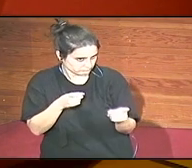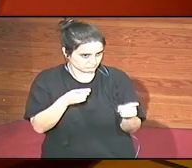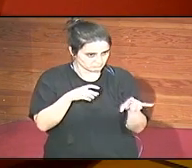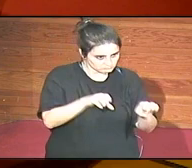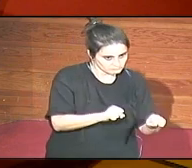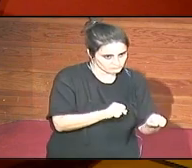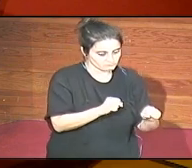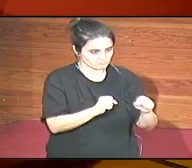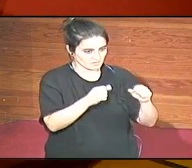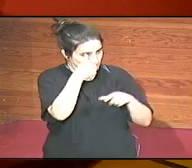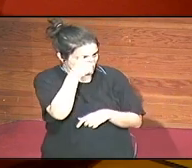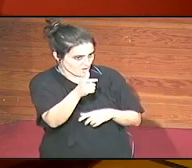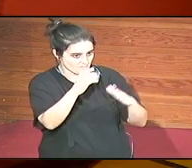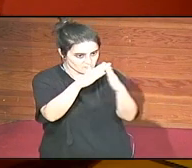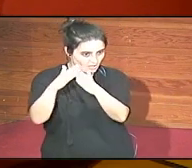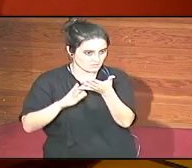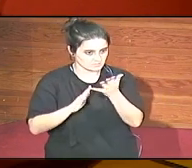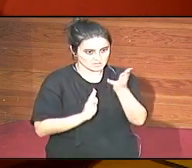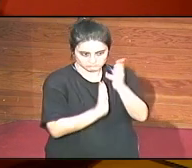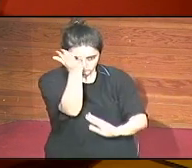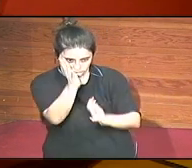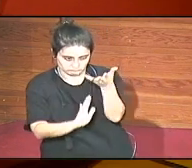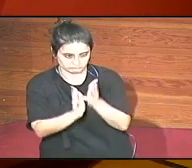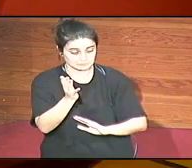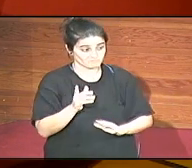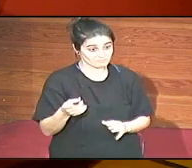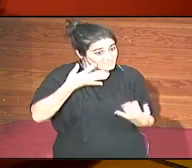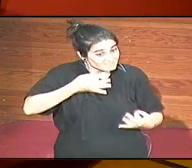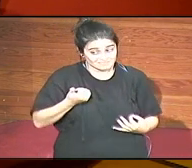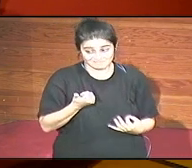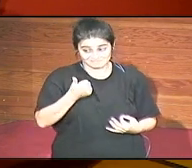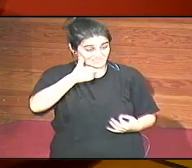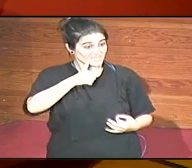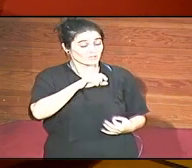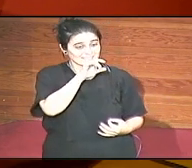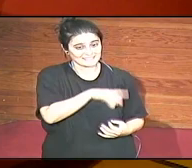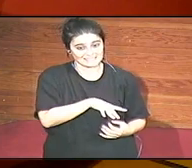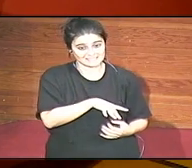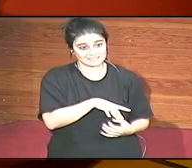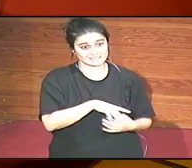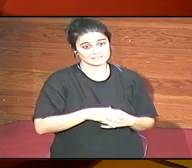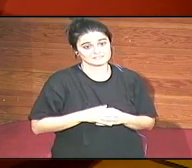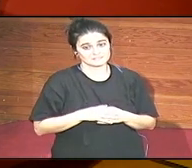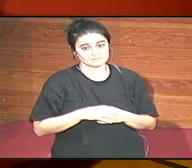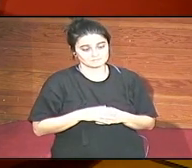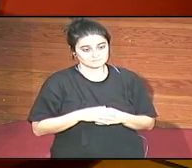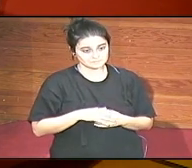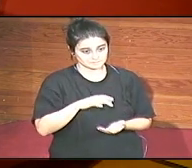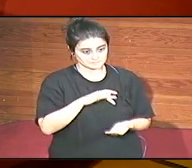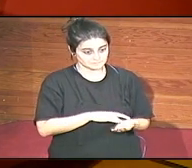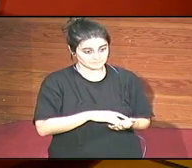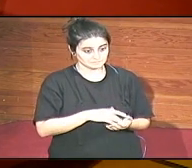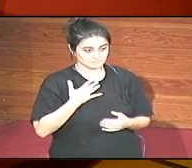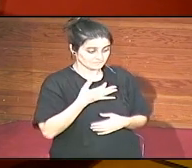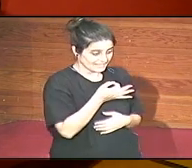aldeas y esto este chico lo que era era el nieto de una de las tres mujeres que me encontré en